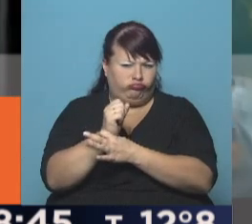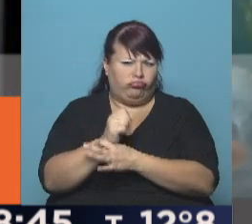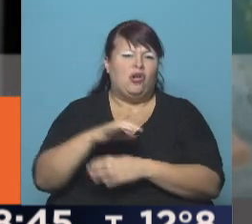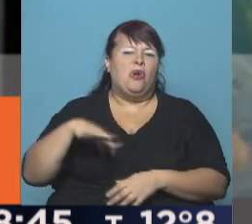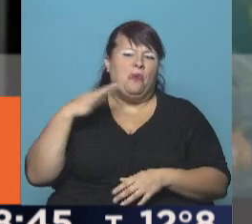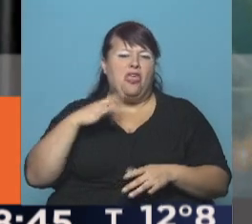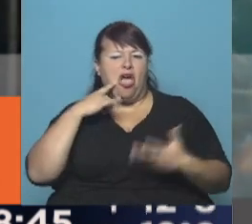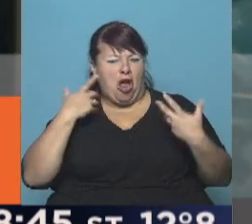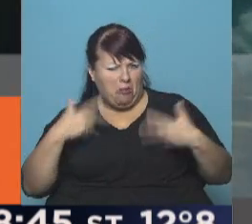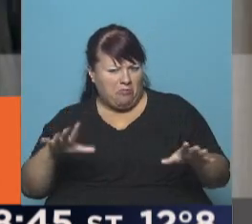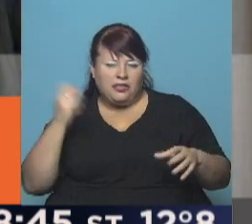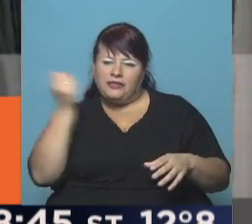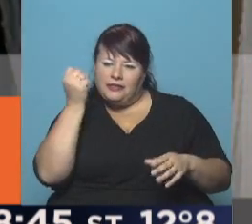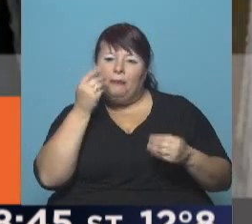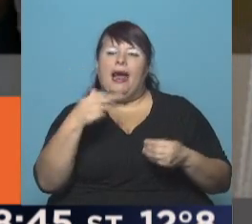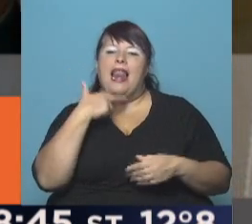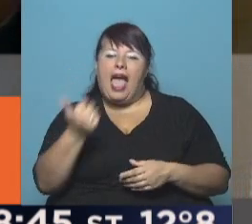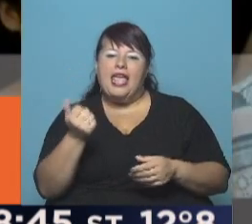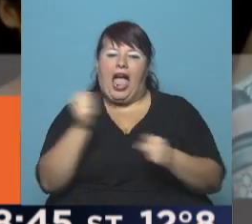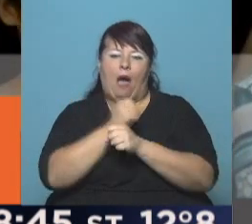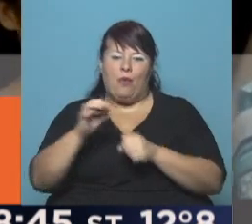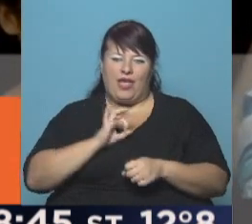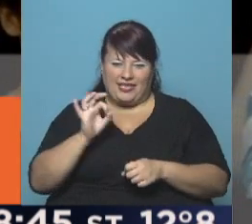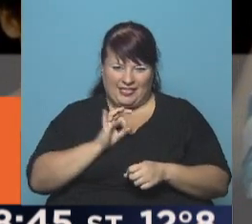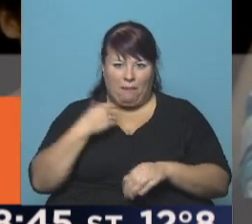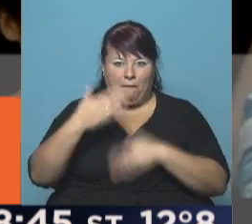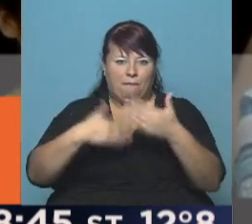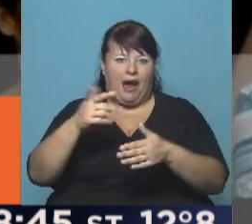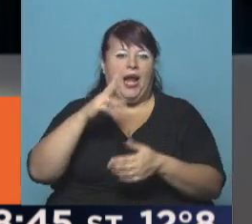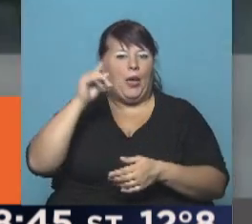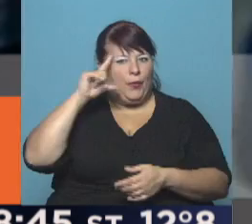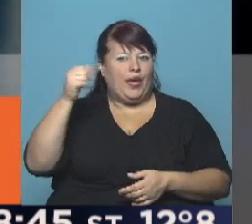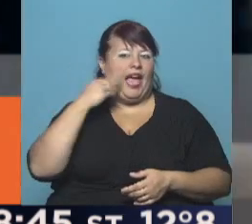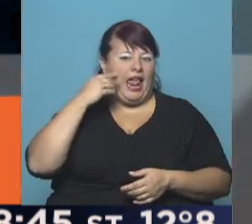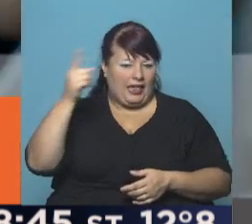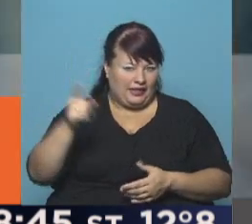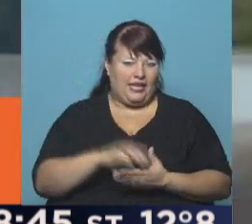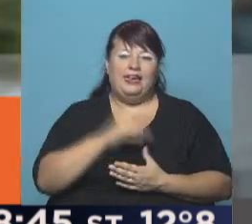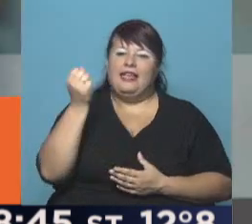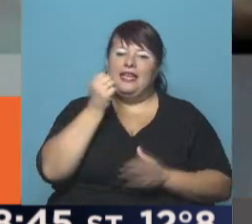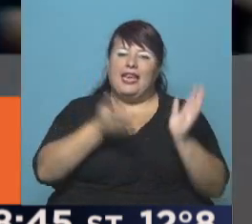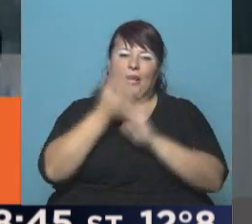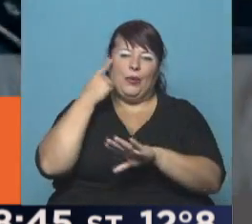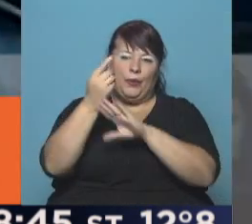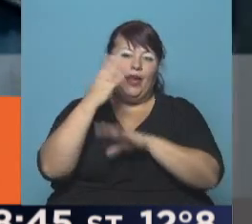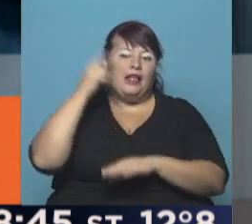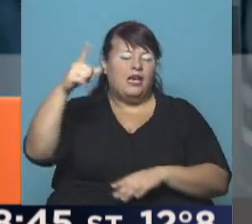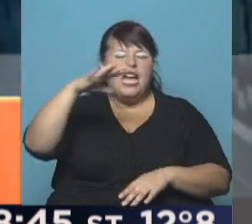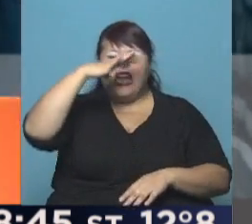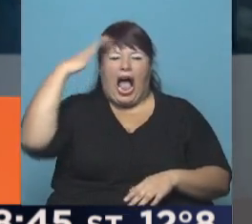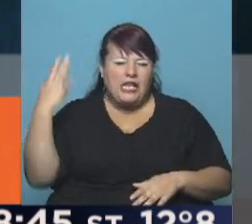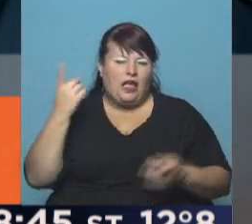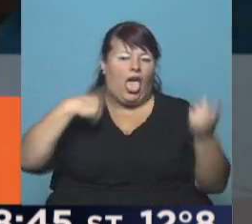vida cómoda y obsesionado para que su hija apruebe los exámenes que le abren la puerta a una beca en Inglaterra. Quiere que se vaya a vivir allá porque está harto